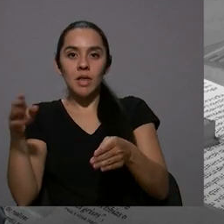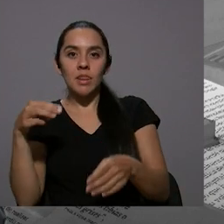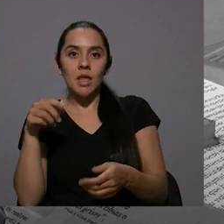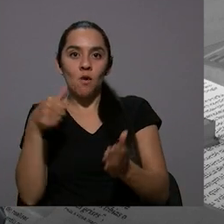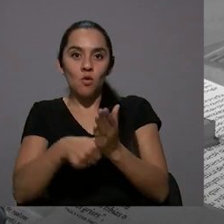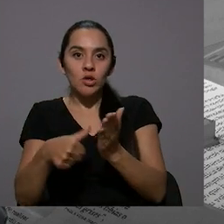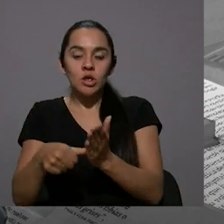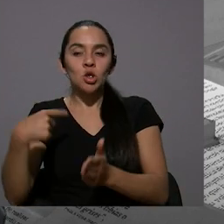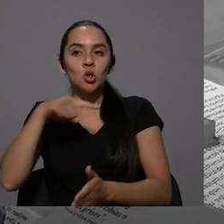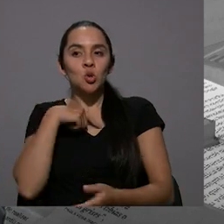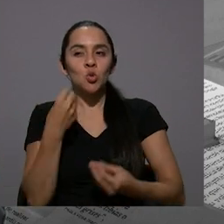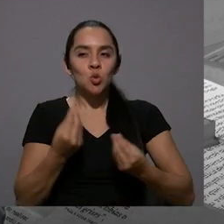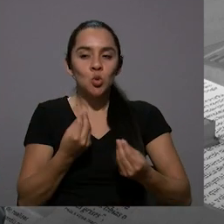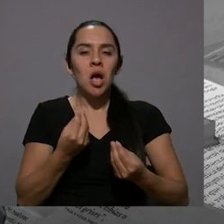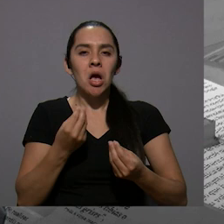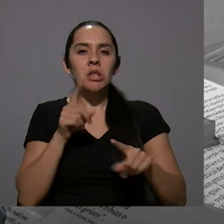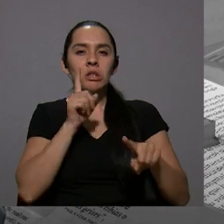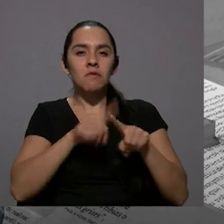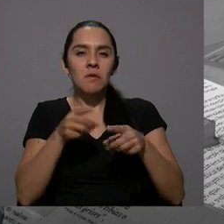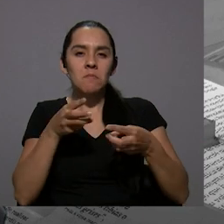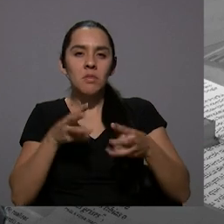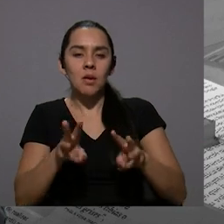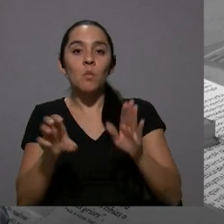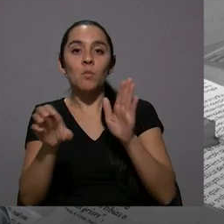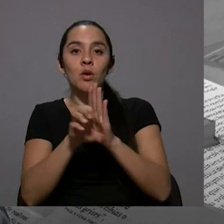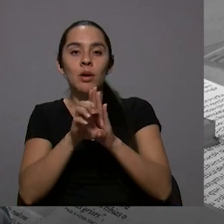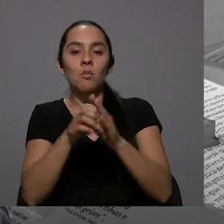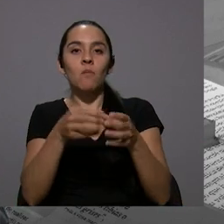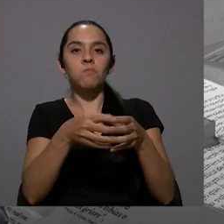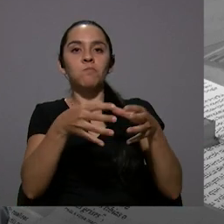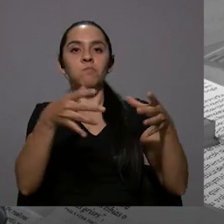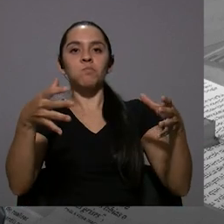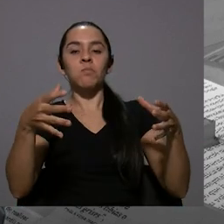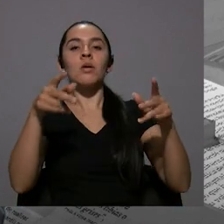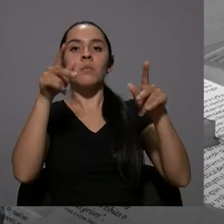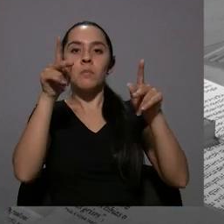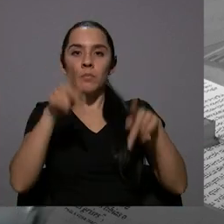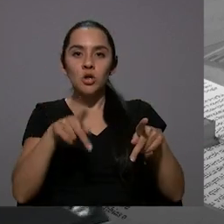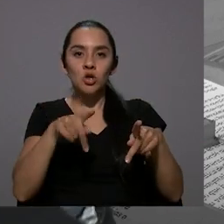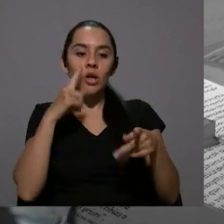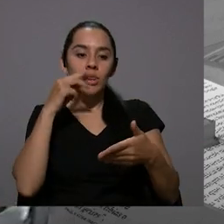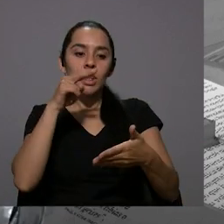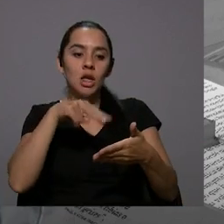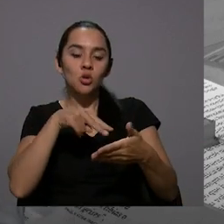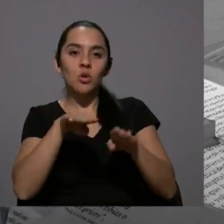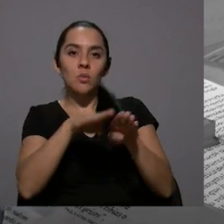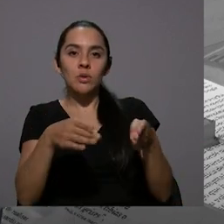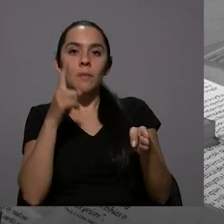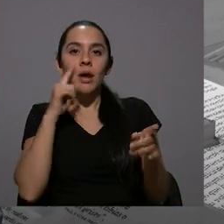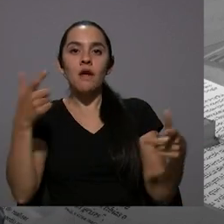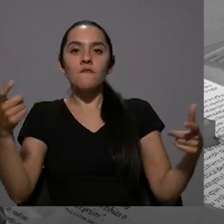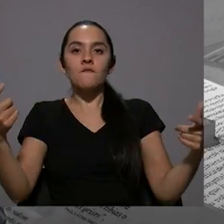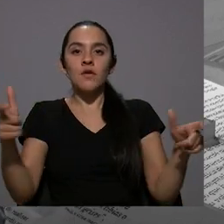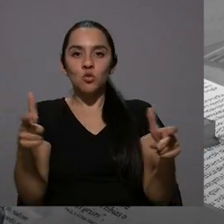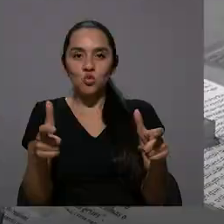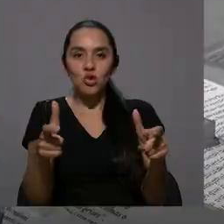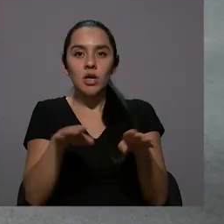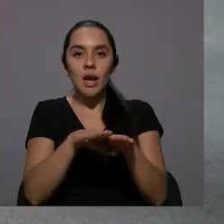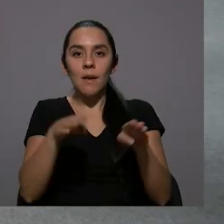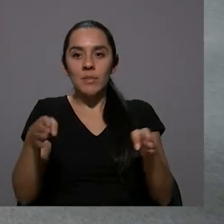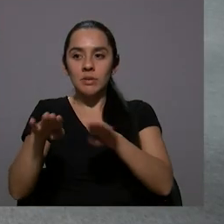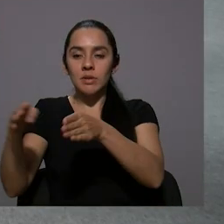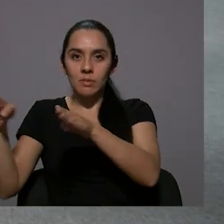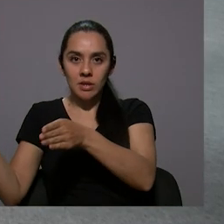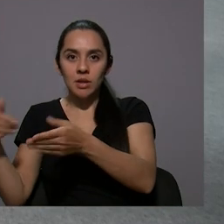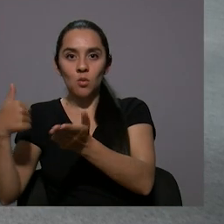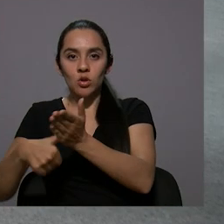venido tomando ciertas medidas en ese sentido Como por ejemplo aumentar la cantidad de electores por mesa para reducir el número total de mesas Hemos